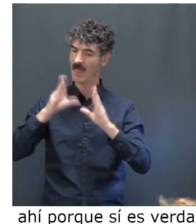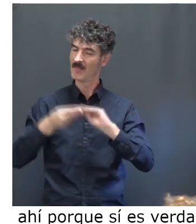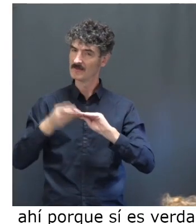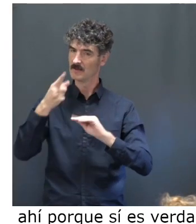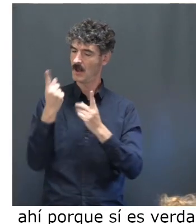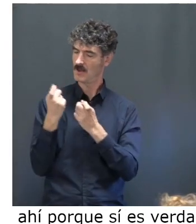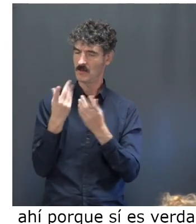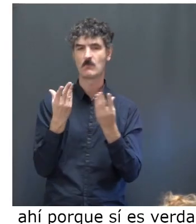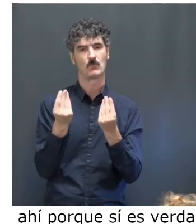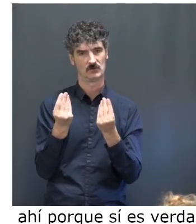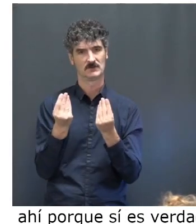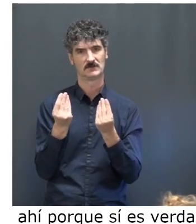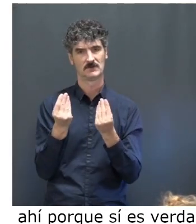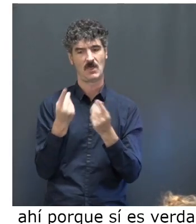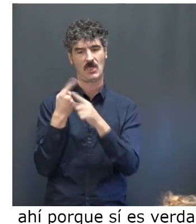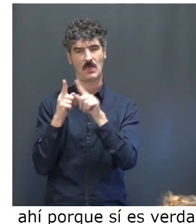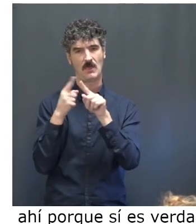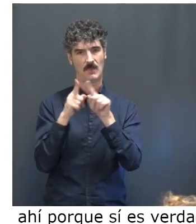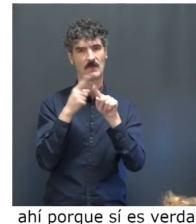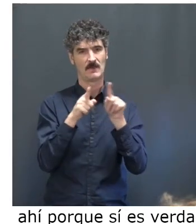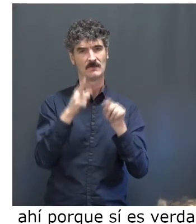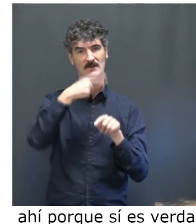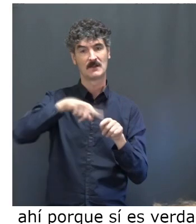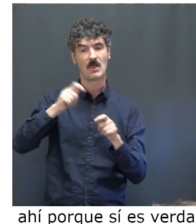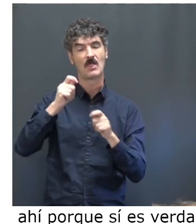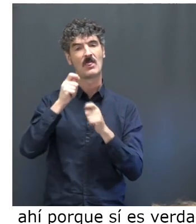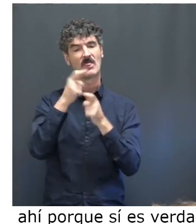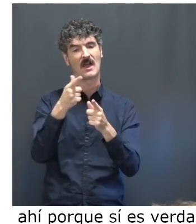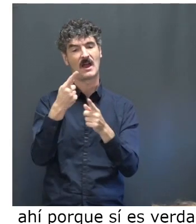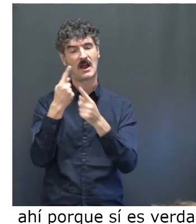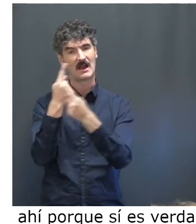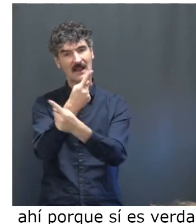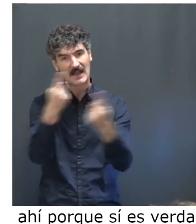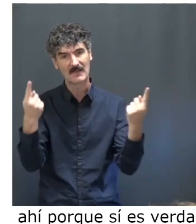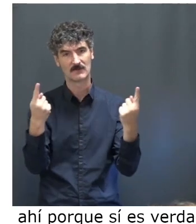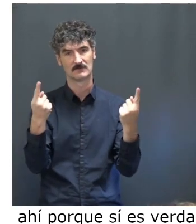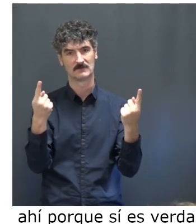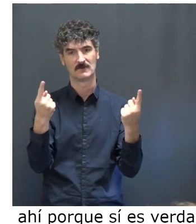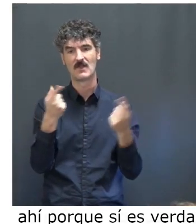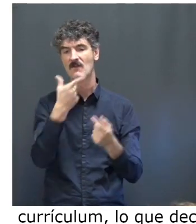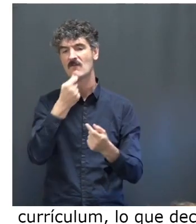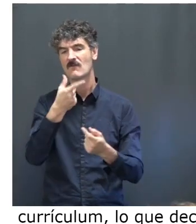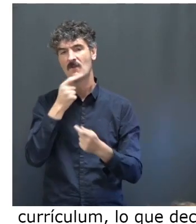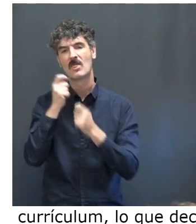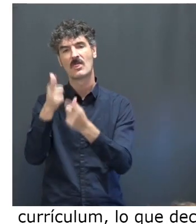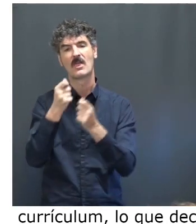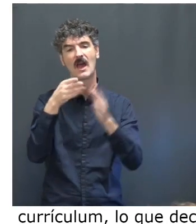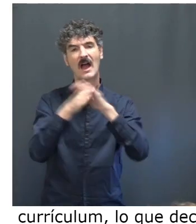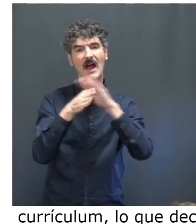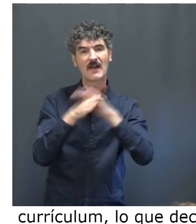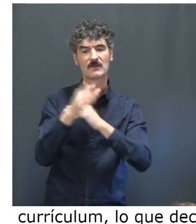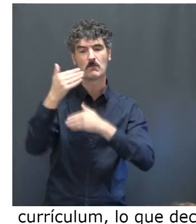necesidades, tenemos necesidades muy diferentes, y tenemos que dar cabida a cada una de ellas. Entonces tenemos que facilitar ese acceso al